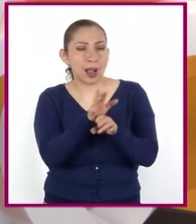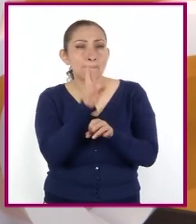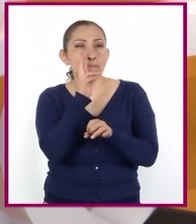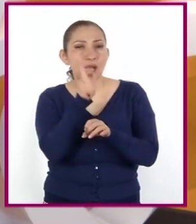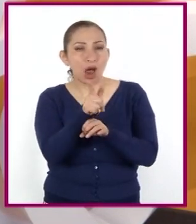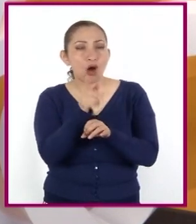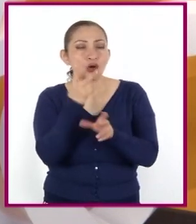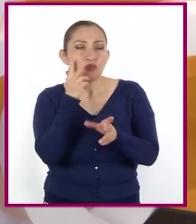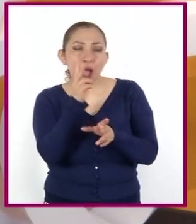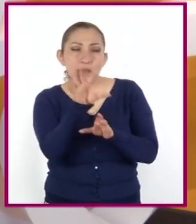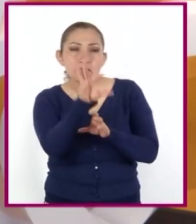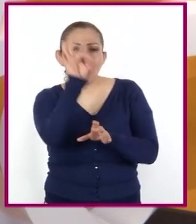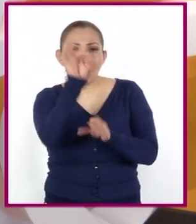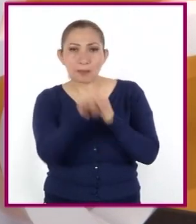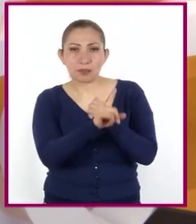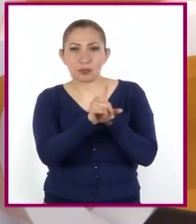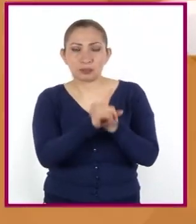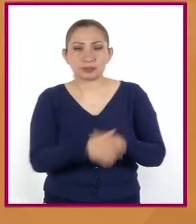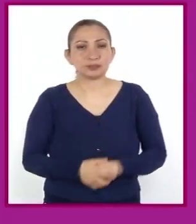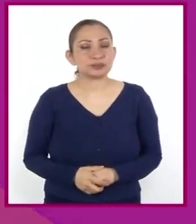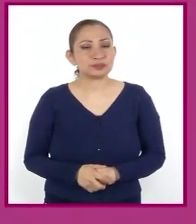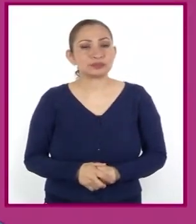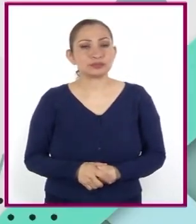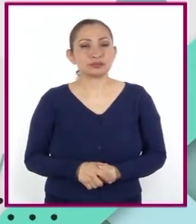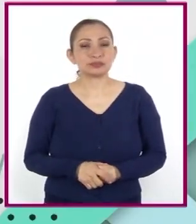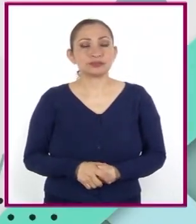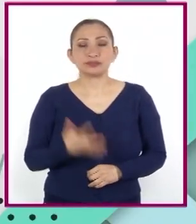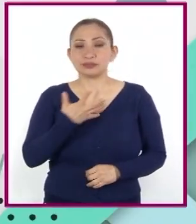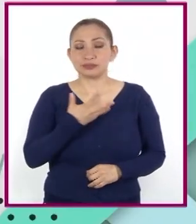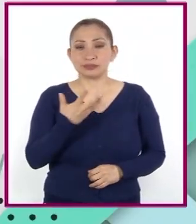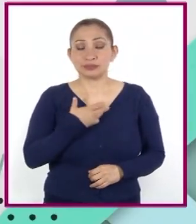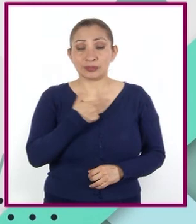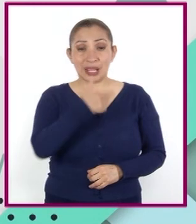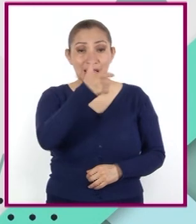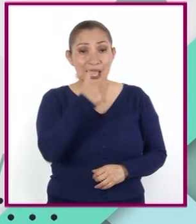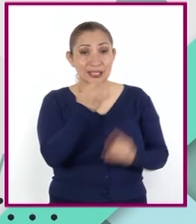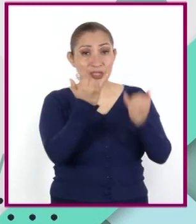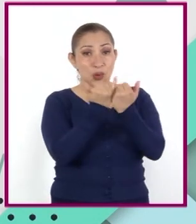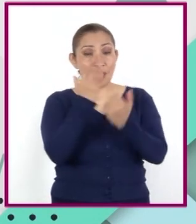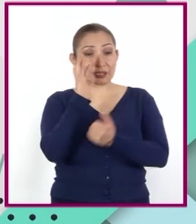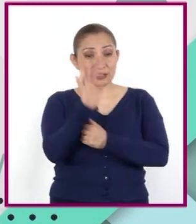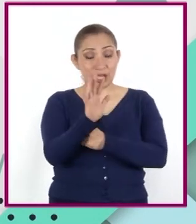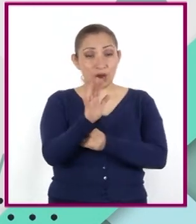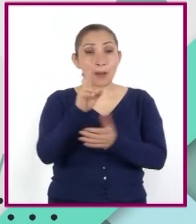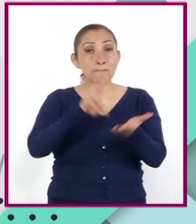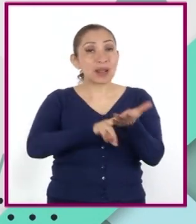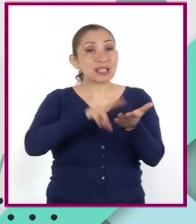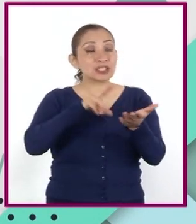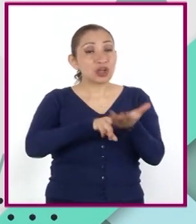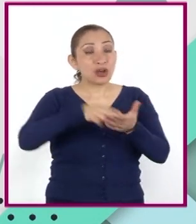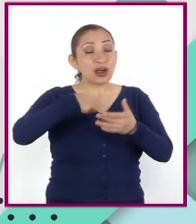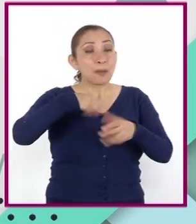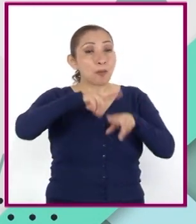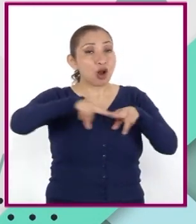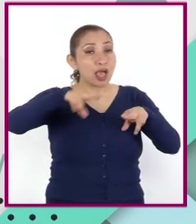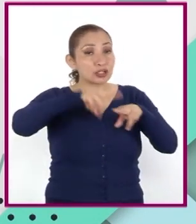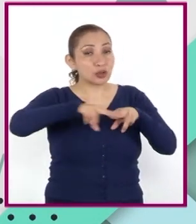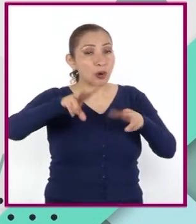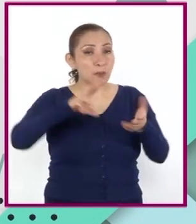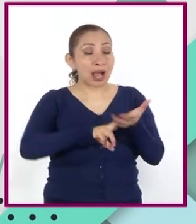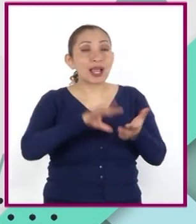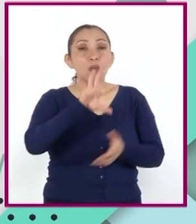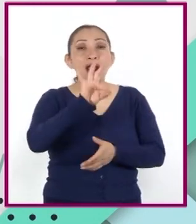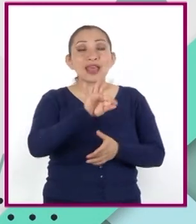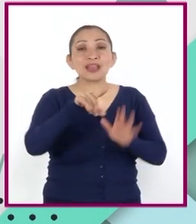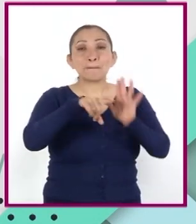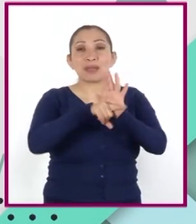conviene considerar para el problema. Tenemos que para x igual a 5, el precio de la entrada al teatro será